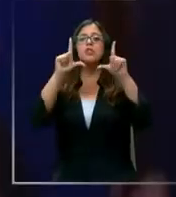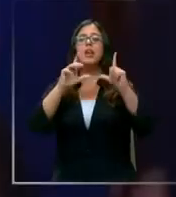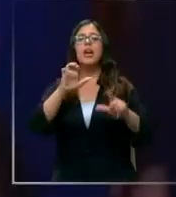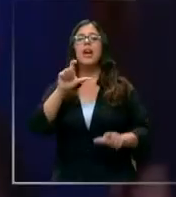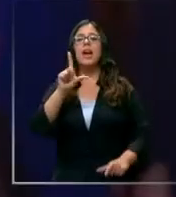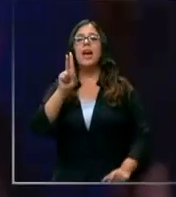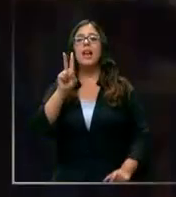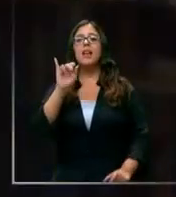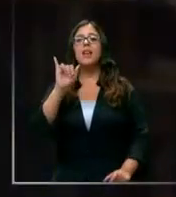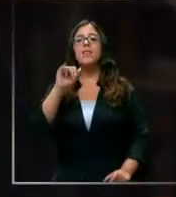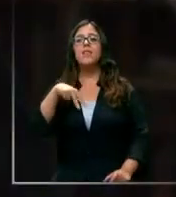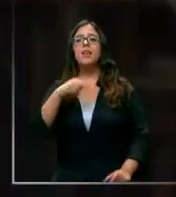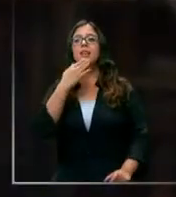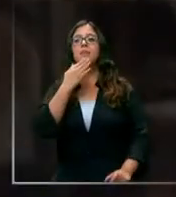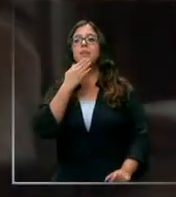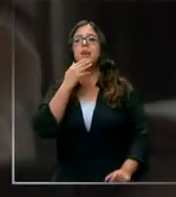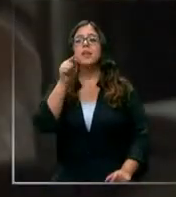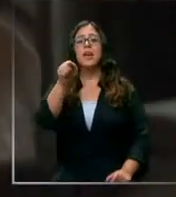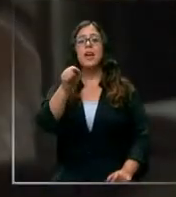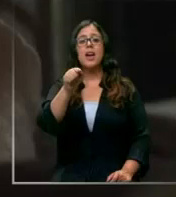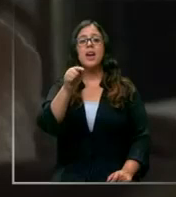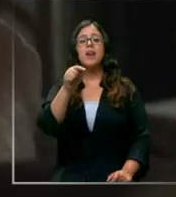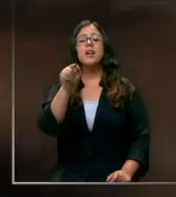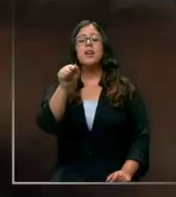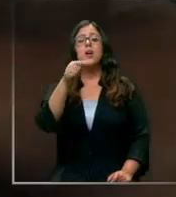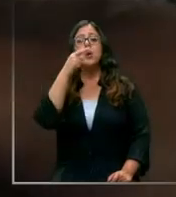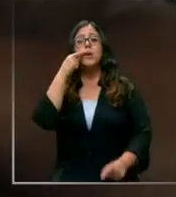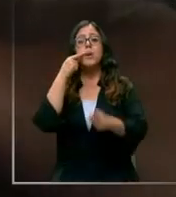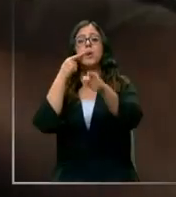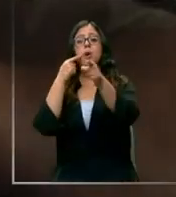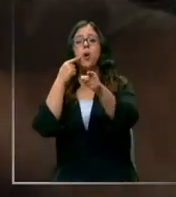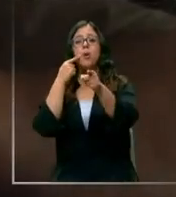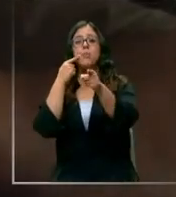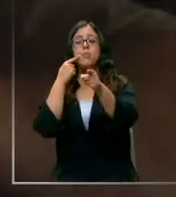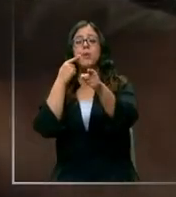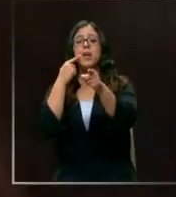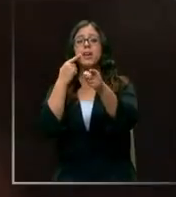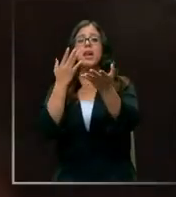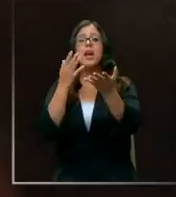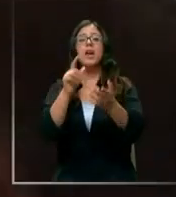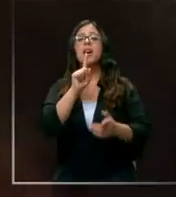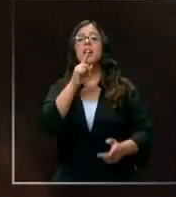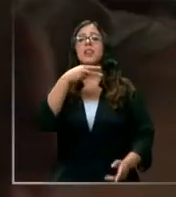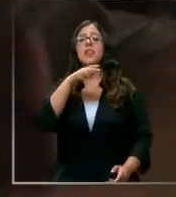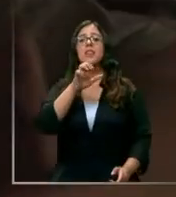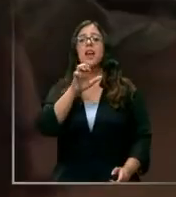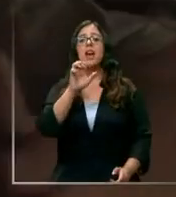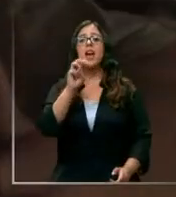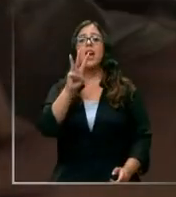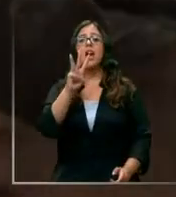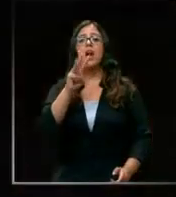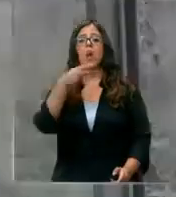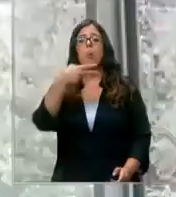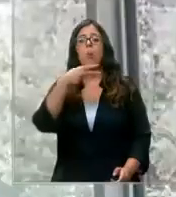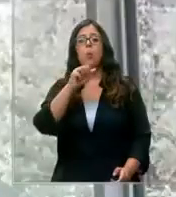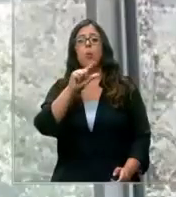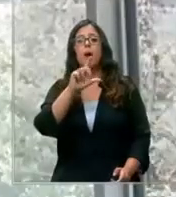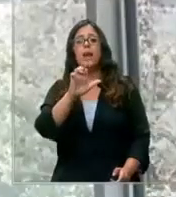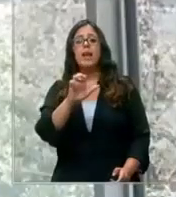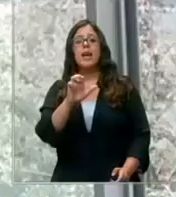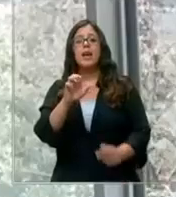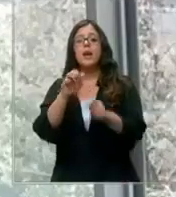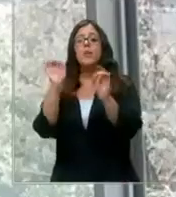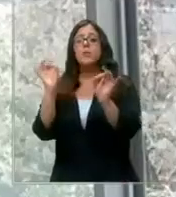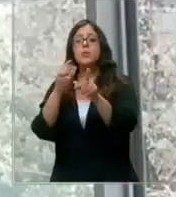Brendan Fraser por The Whale. Y este último tiene una característica que lo hace tener ventaja para ganar. Un poco de